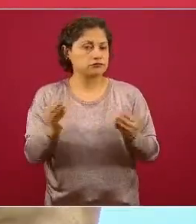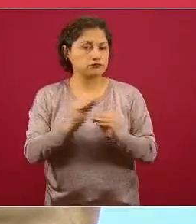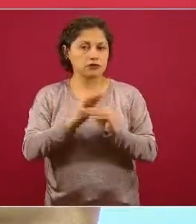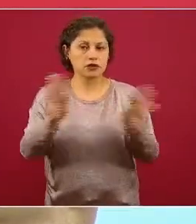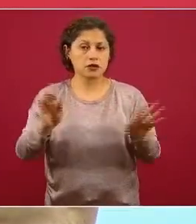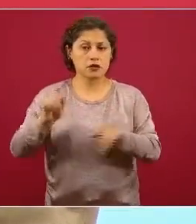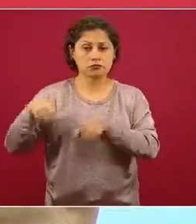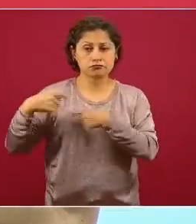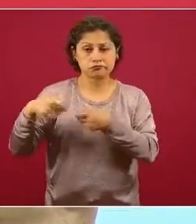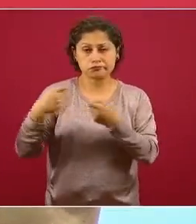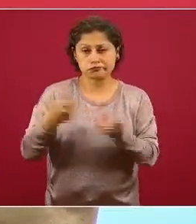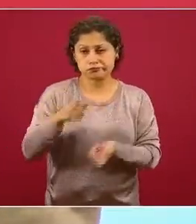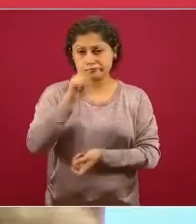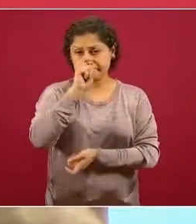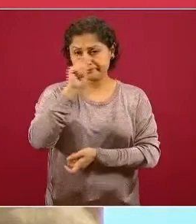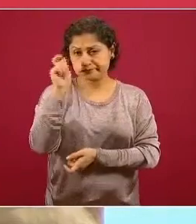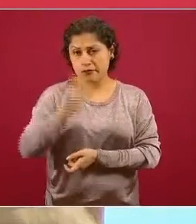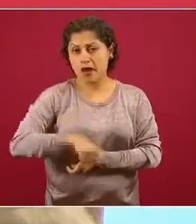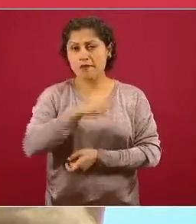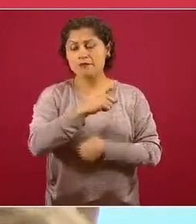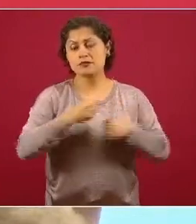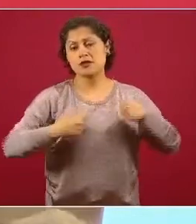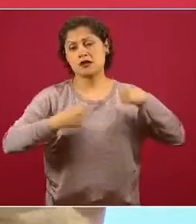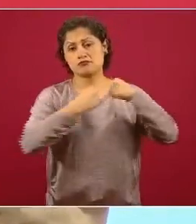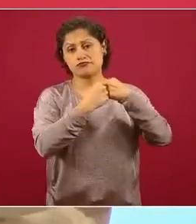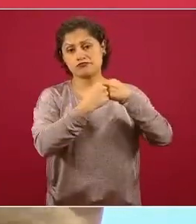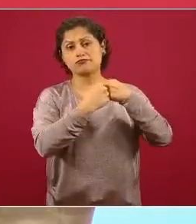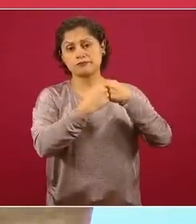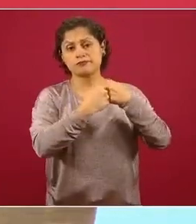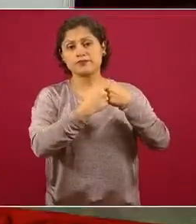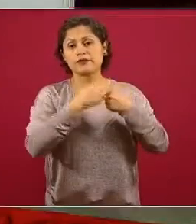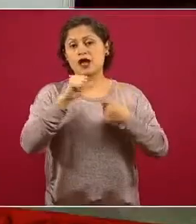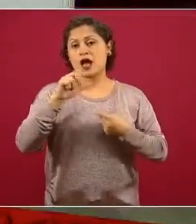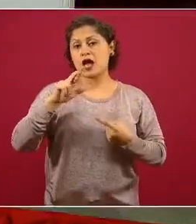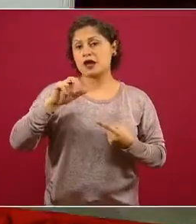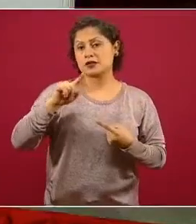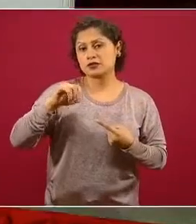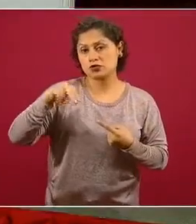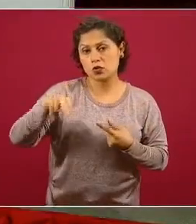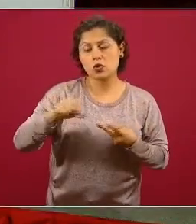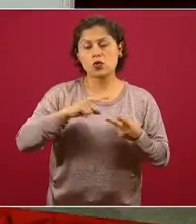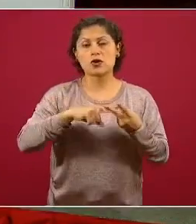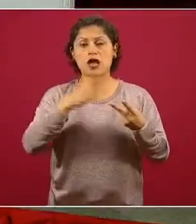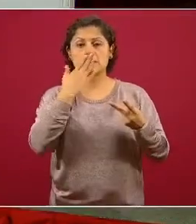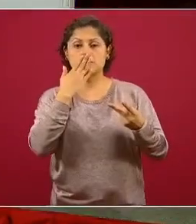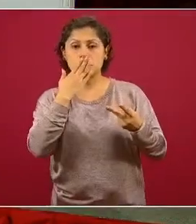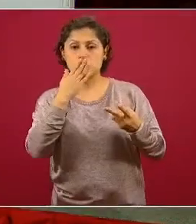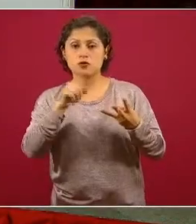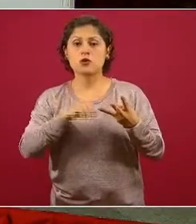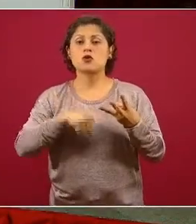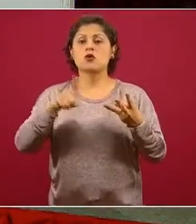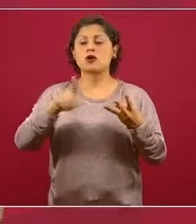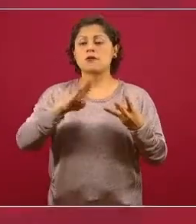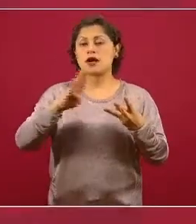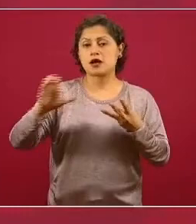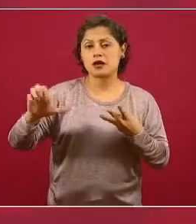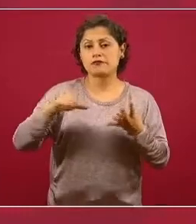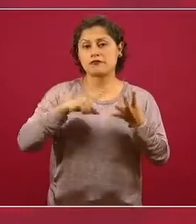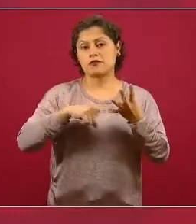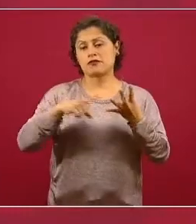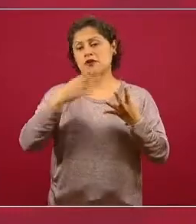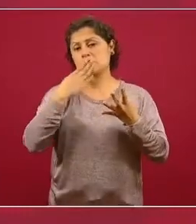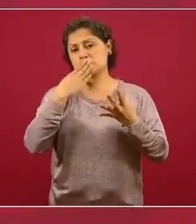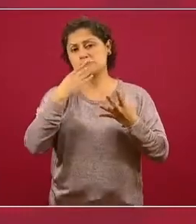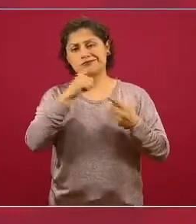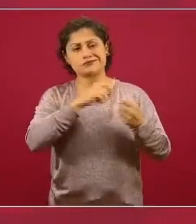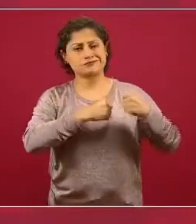que hay entre estados vecinos, Arizona con Sonora y Baja California con California, etcétera, nos ha